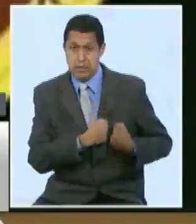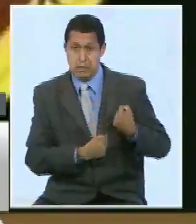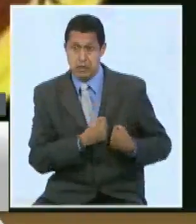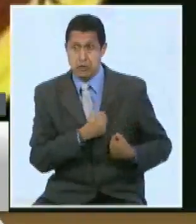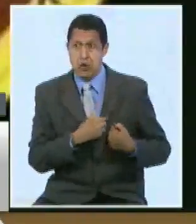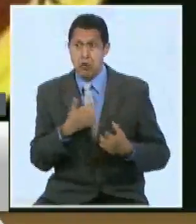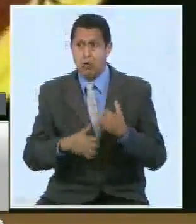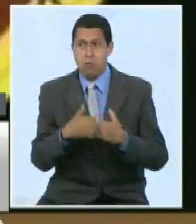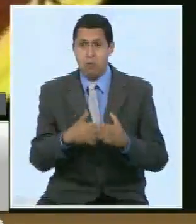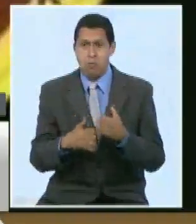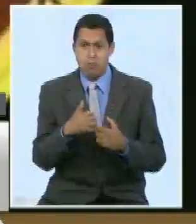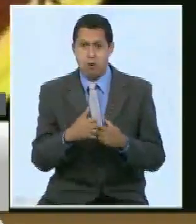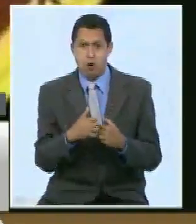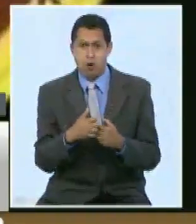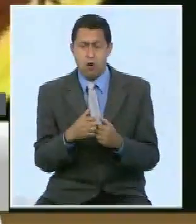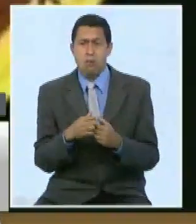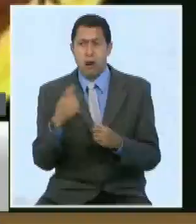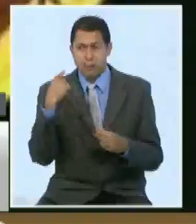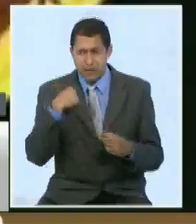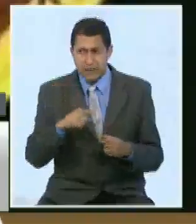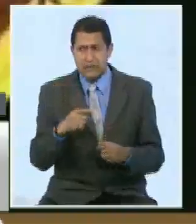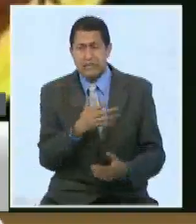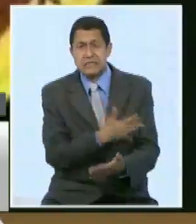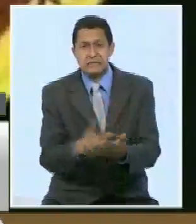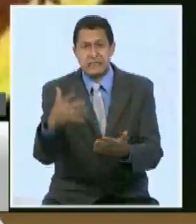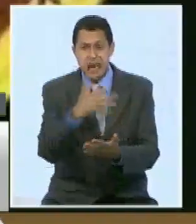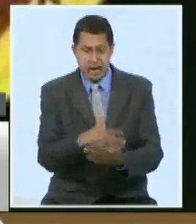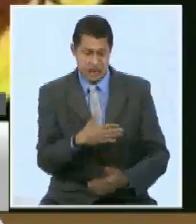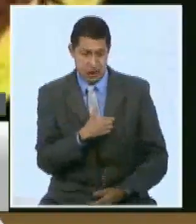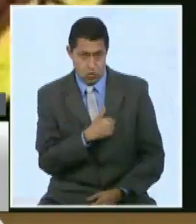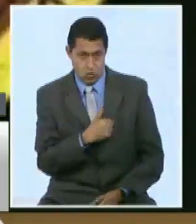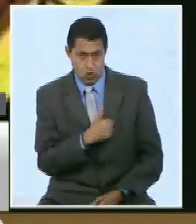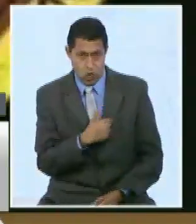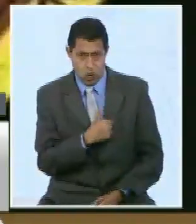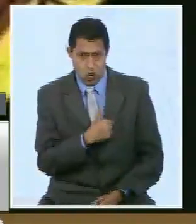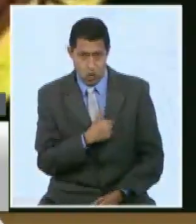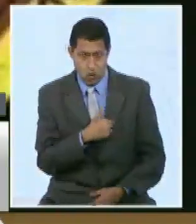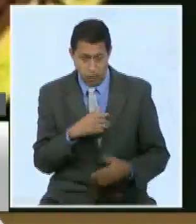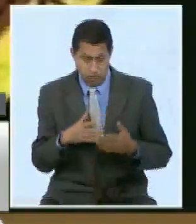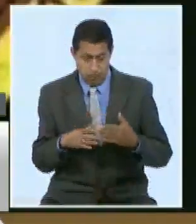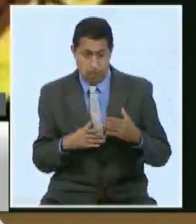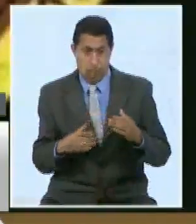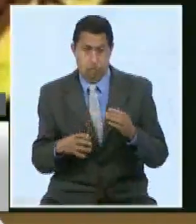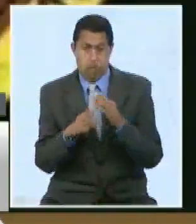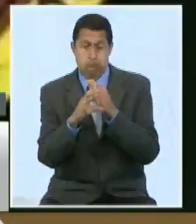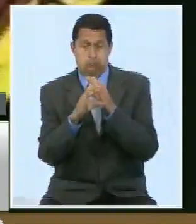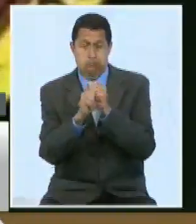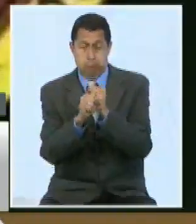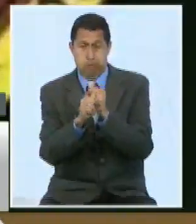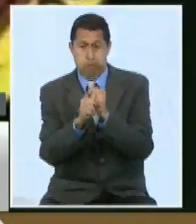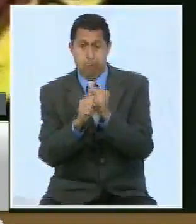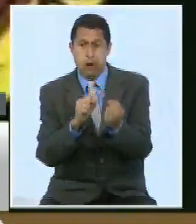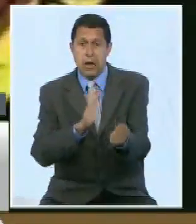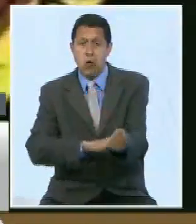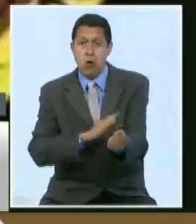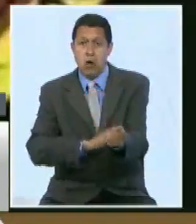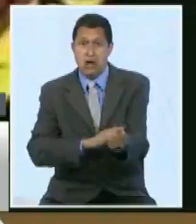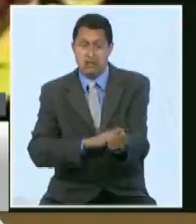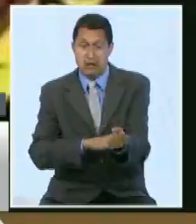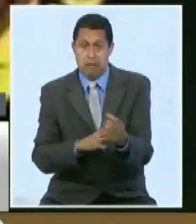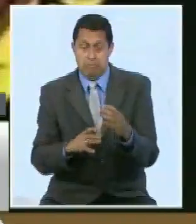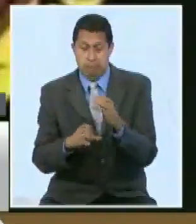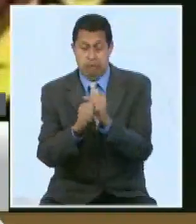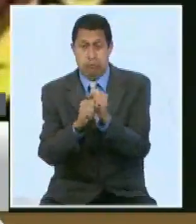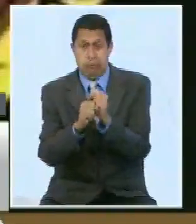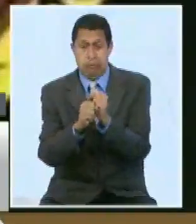trastorno en donde las arterias que llevan sangre al músculo cardíaco se obstruyen por el depósito de placas de colesterol lo que hace